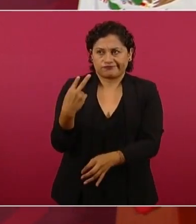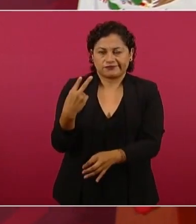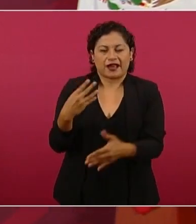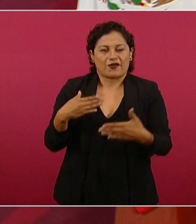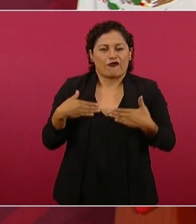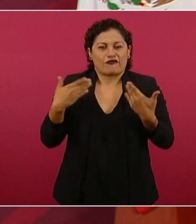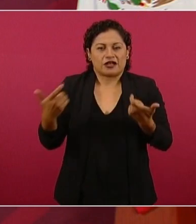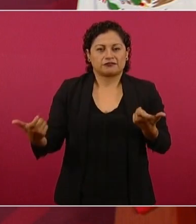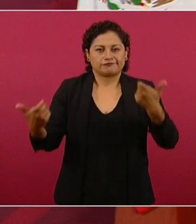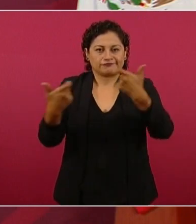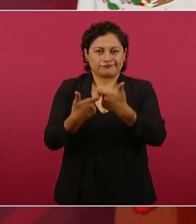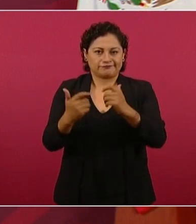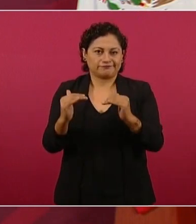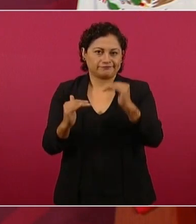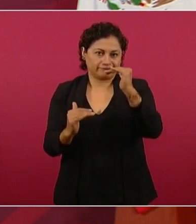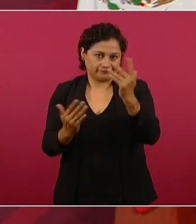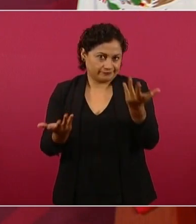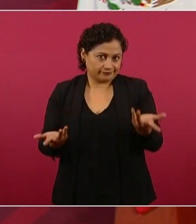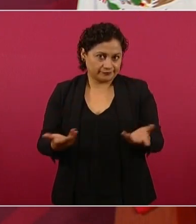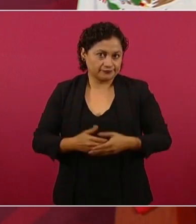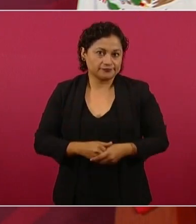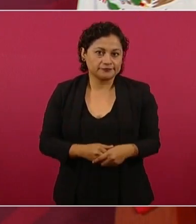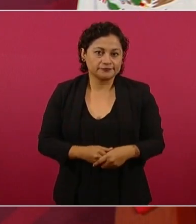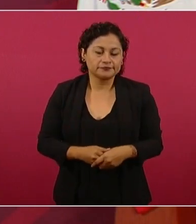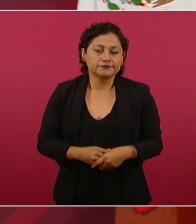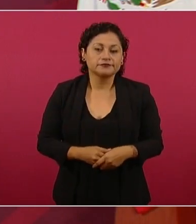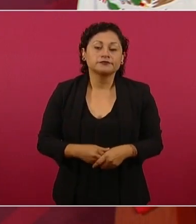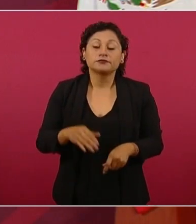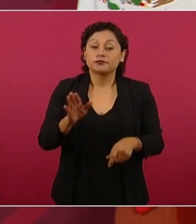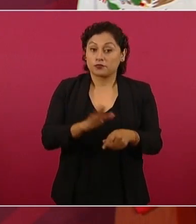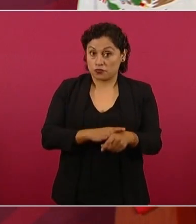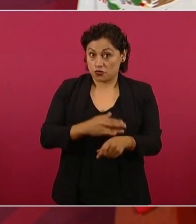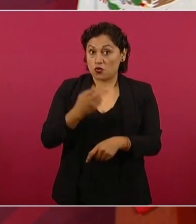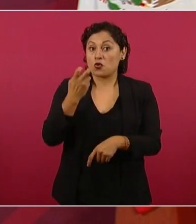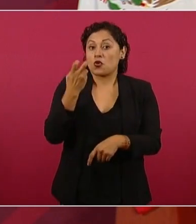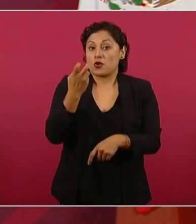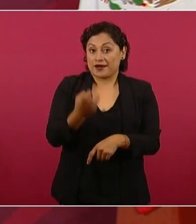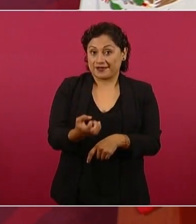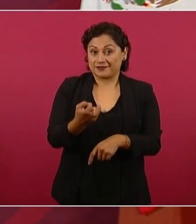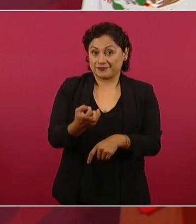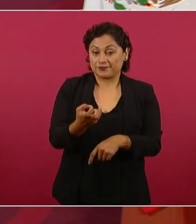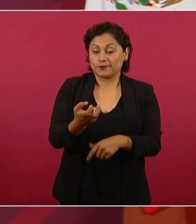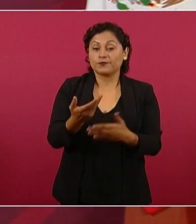Entonces, eso nos permite tener